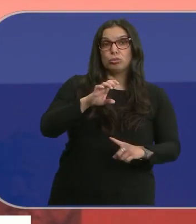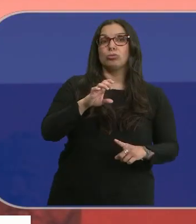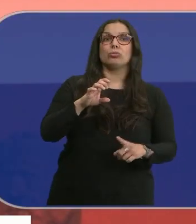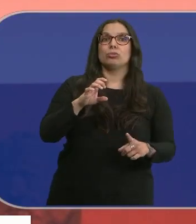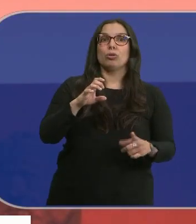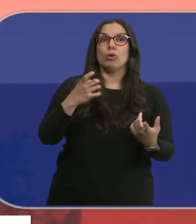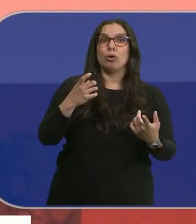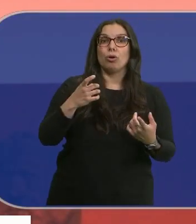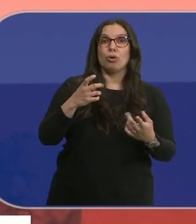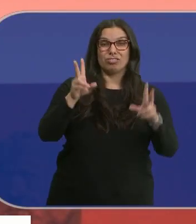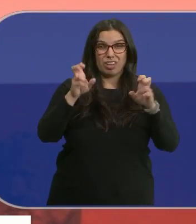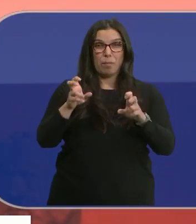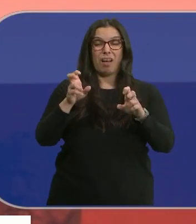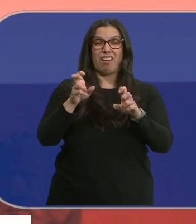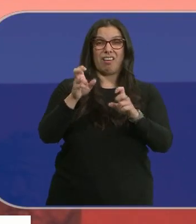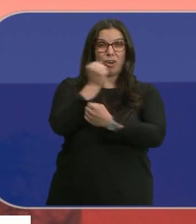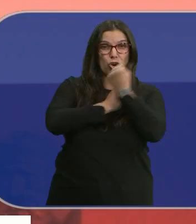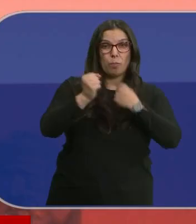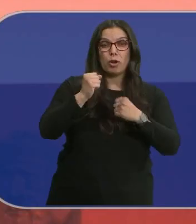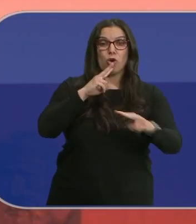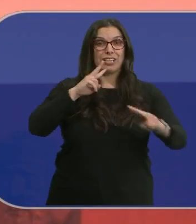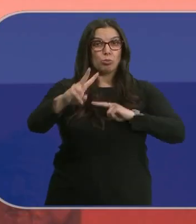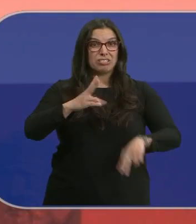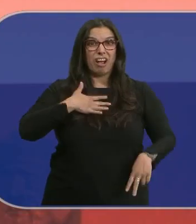punto de vista económico somos capaces de dar una